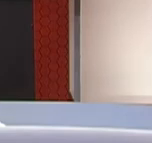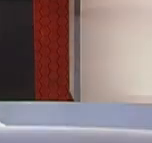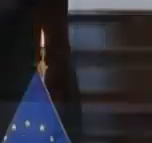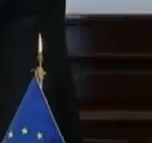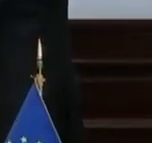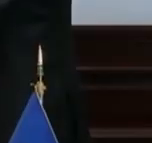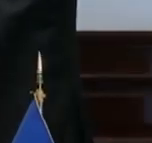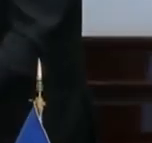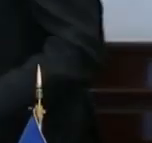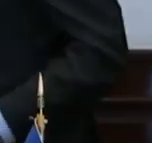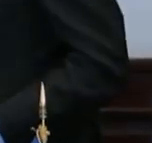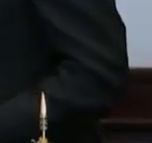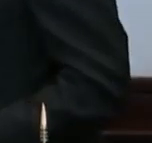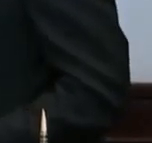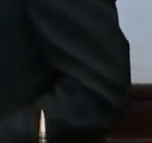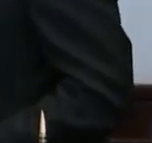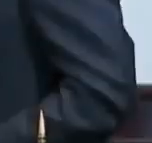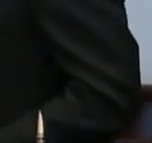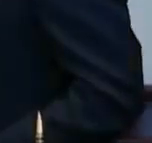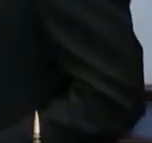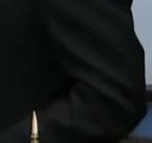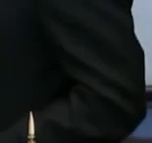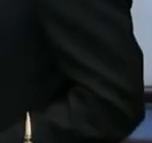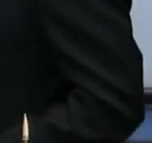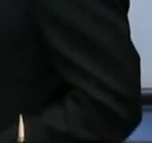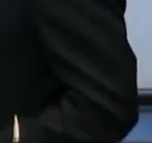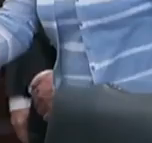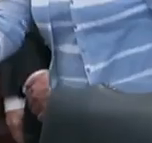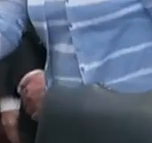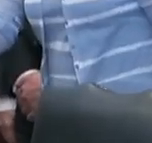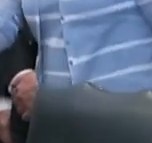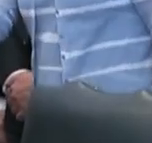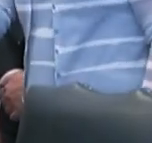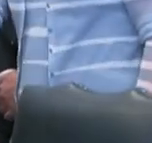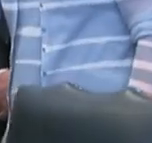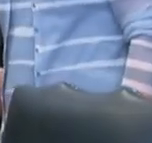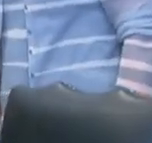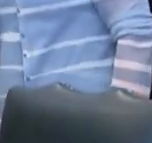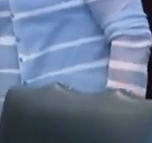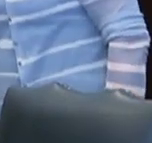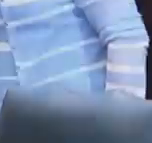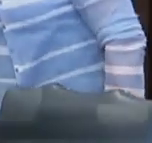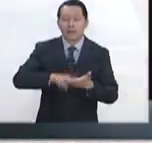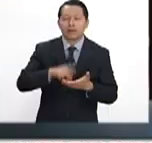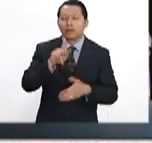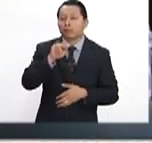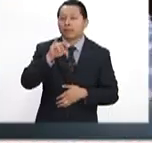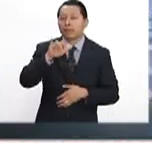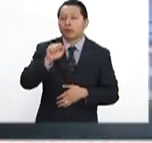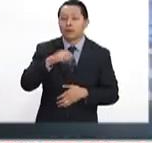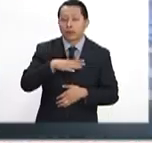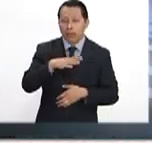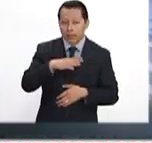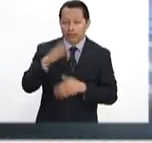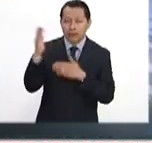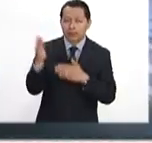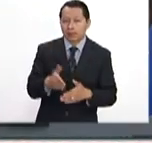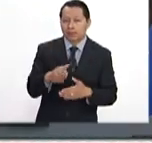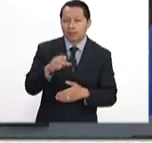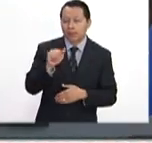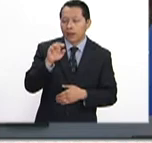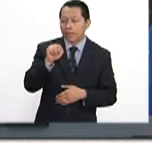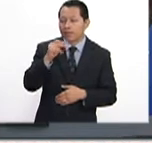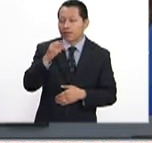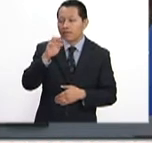los avances registrados en el proceso de modernización del acuerdo global entre ambas partes. En la residencia oficial de Los Pinos, el mandatario recibió a